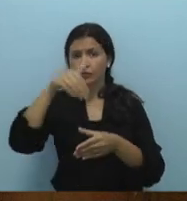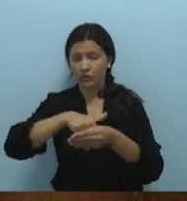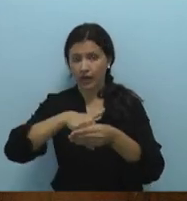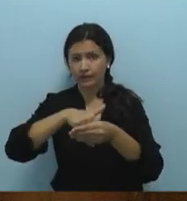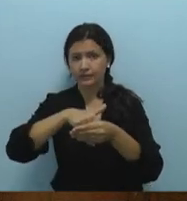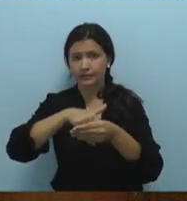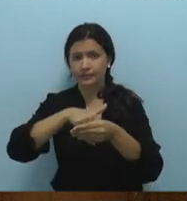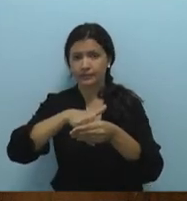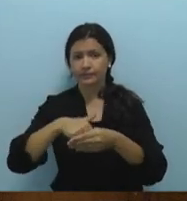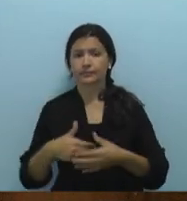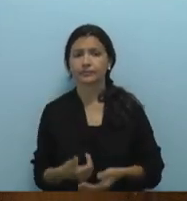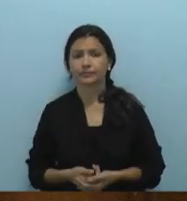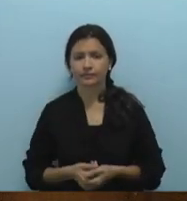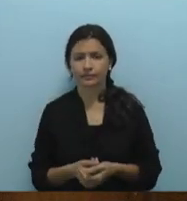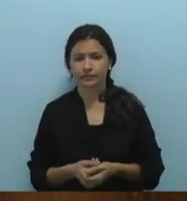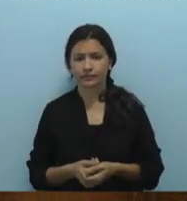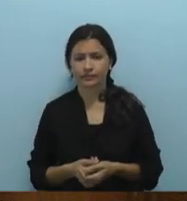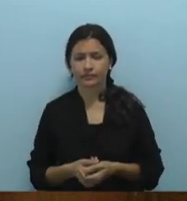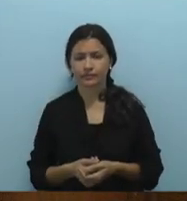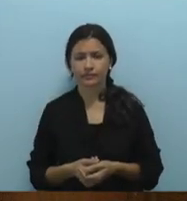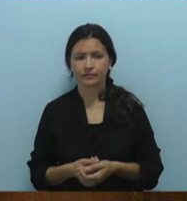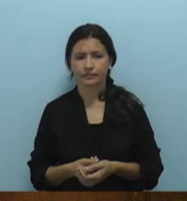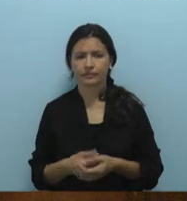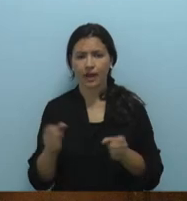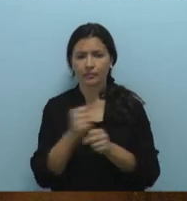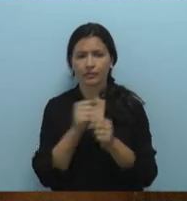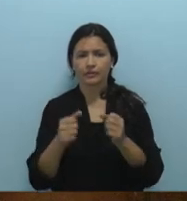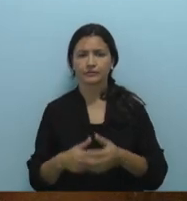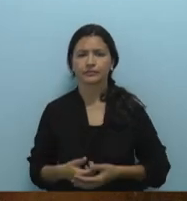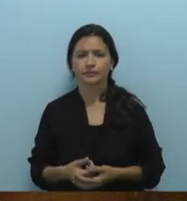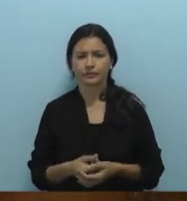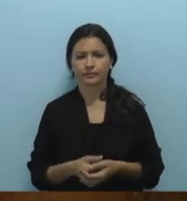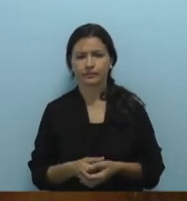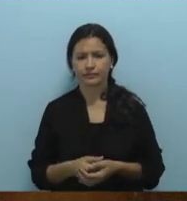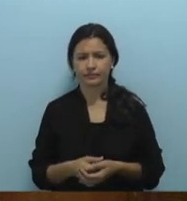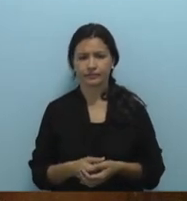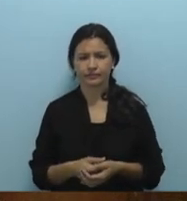el texto del proyecto de declaración aprobado.